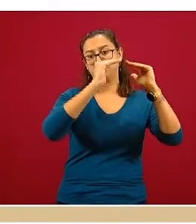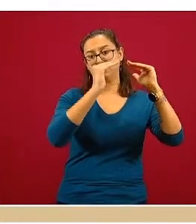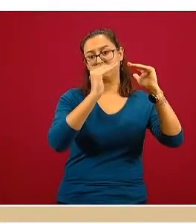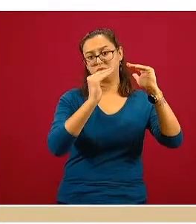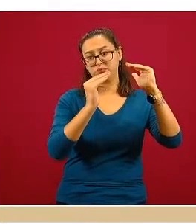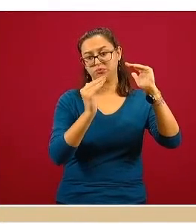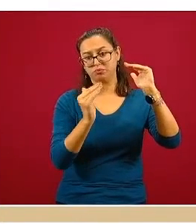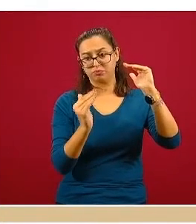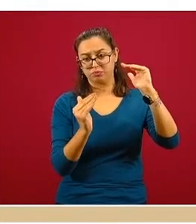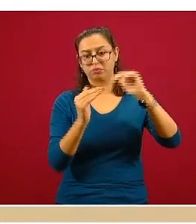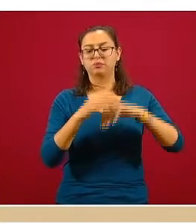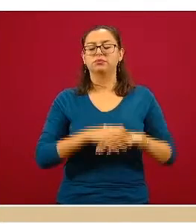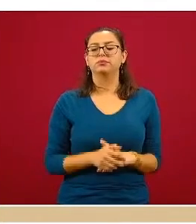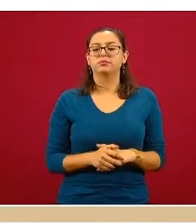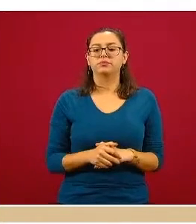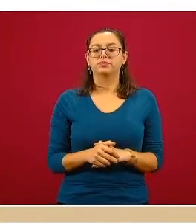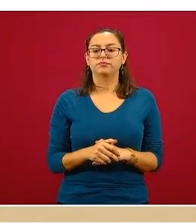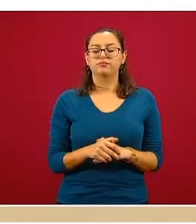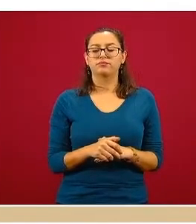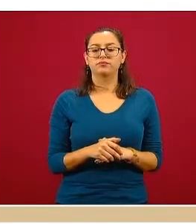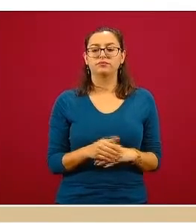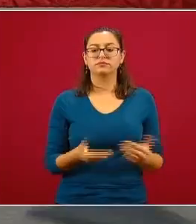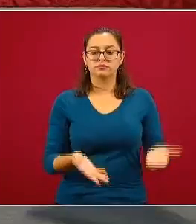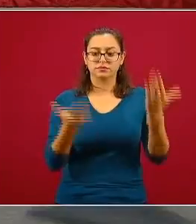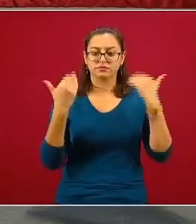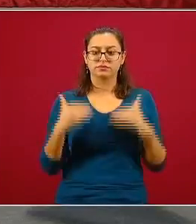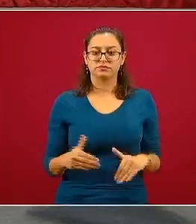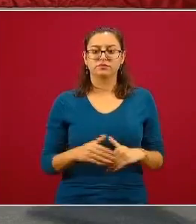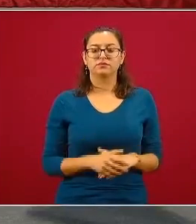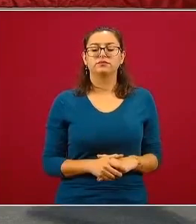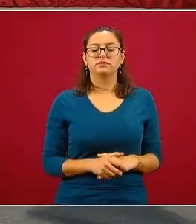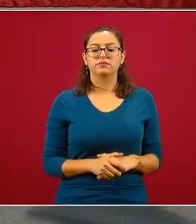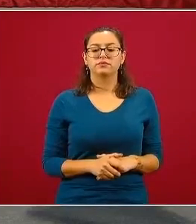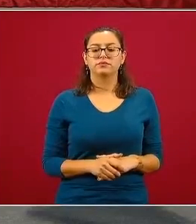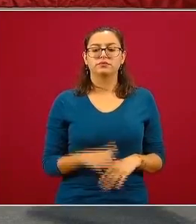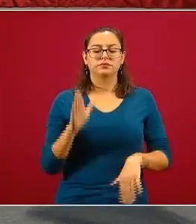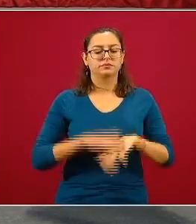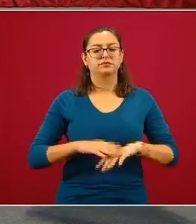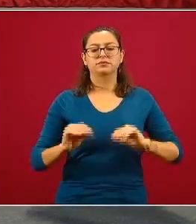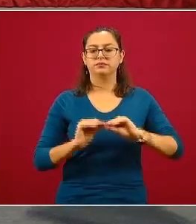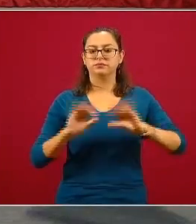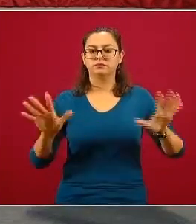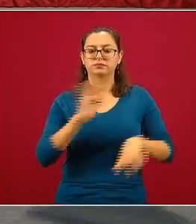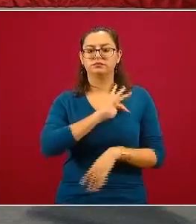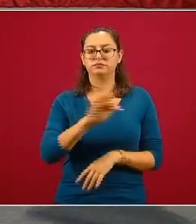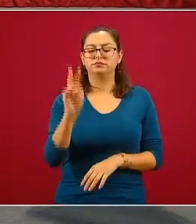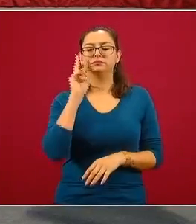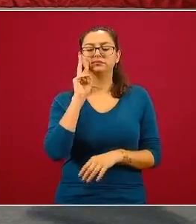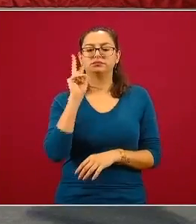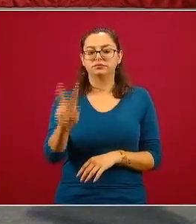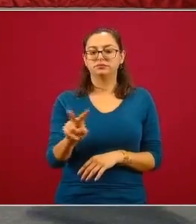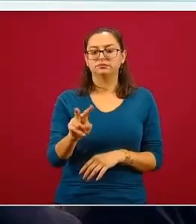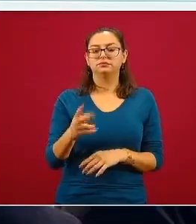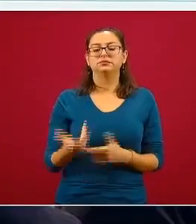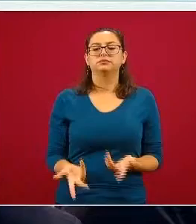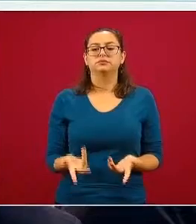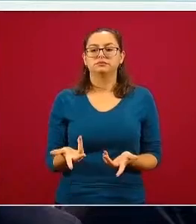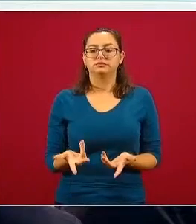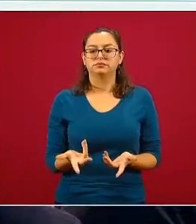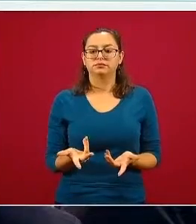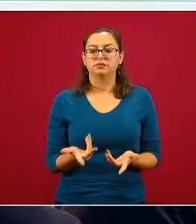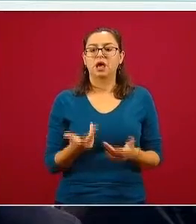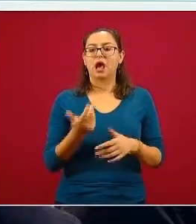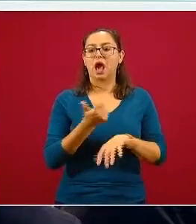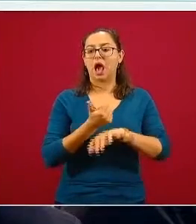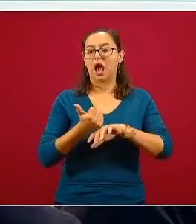las últimas semanas. Si vemos la siguiente diapositiva, aquí es más, mucho más evidente, tenemos nuestra curva epidémica de casos estimados, que es